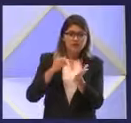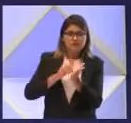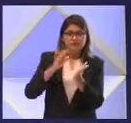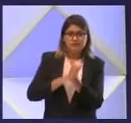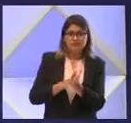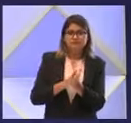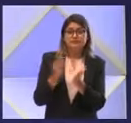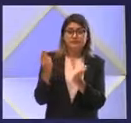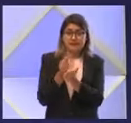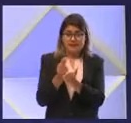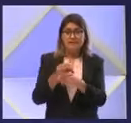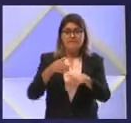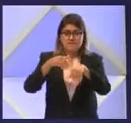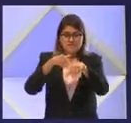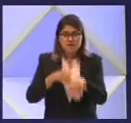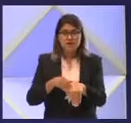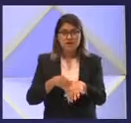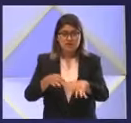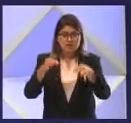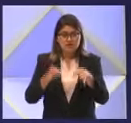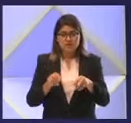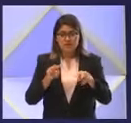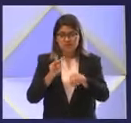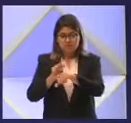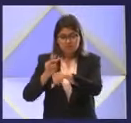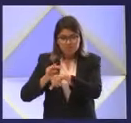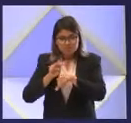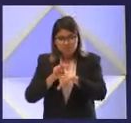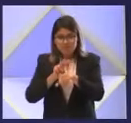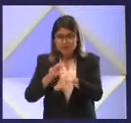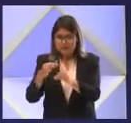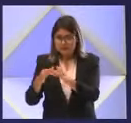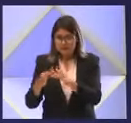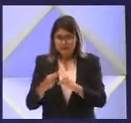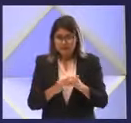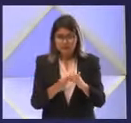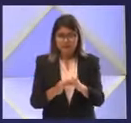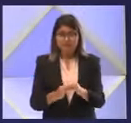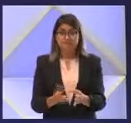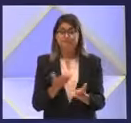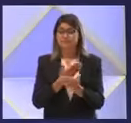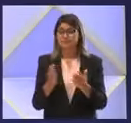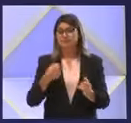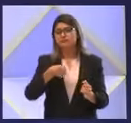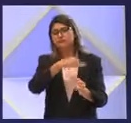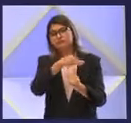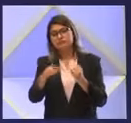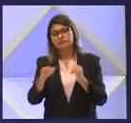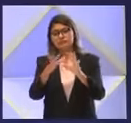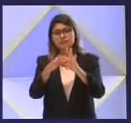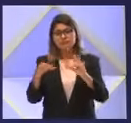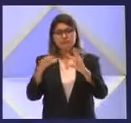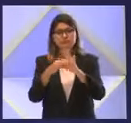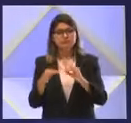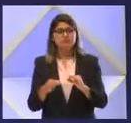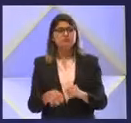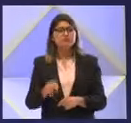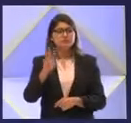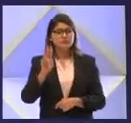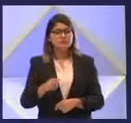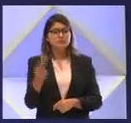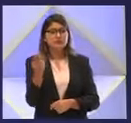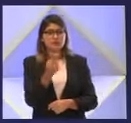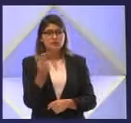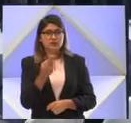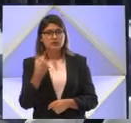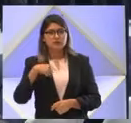efectiva y por último no perdamos de vista que también para la industria satelital